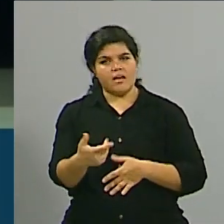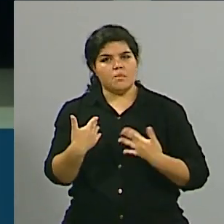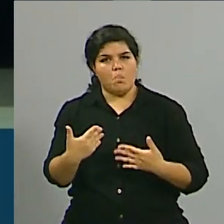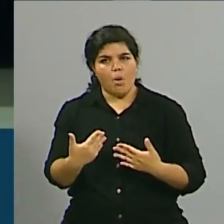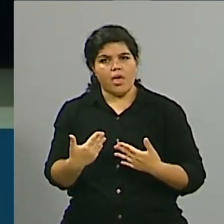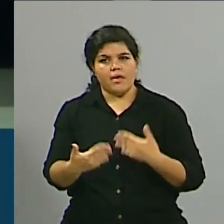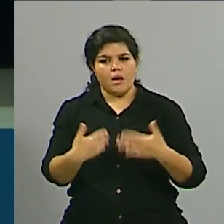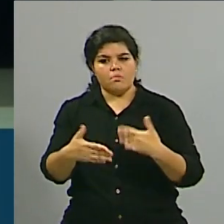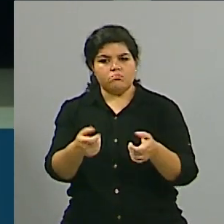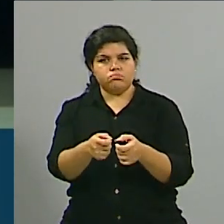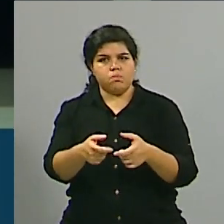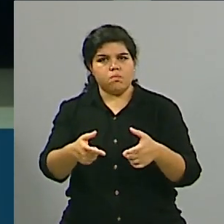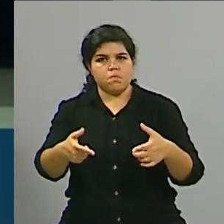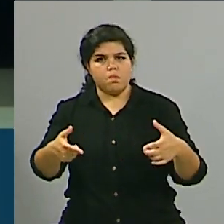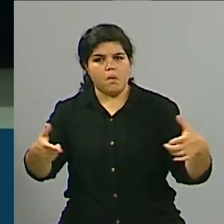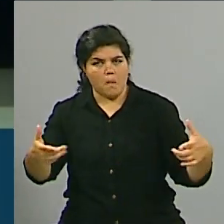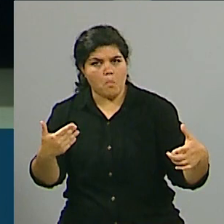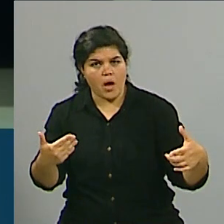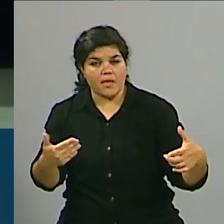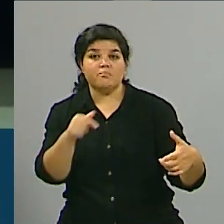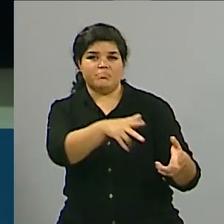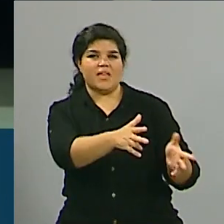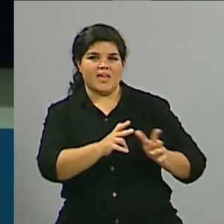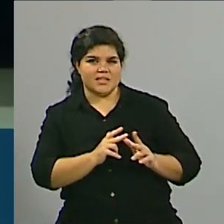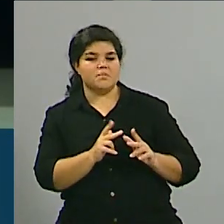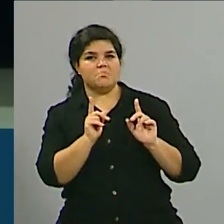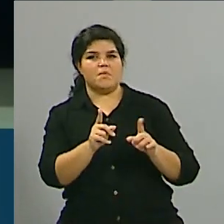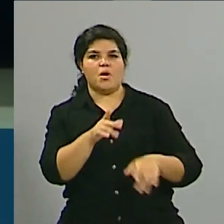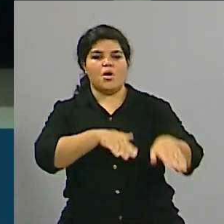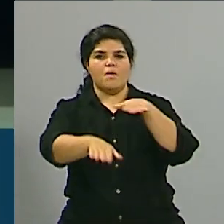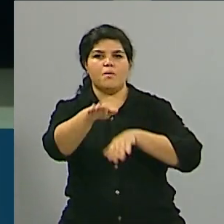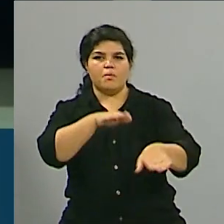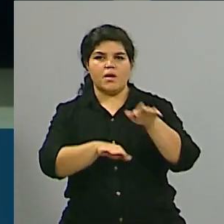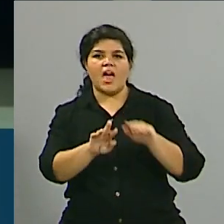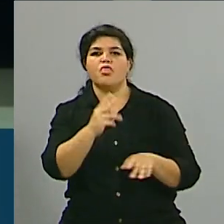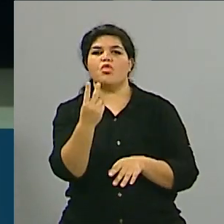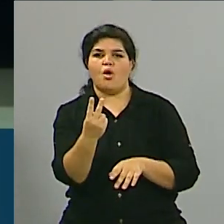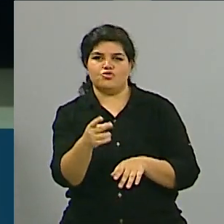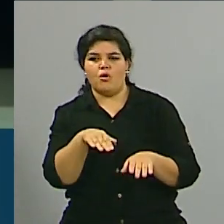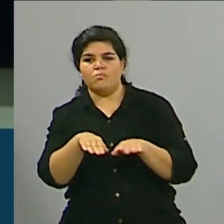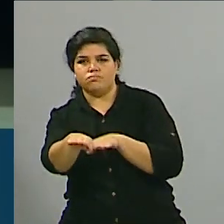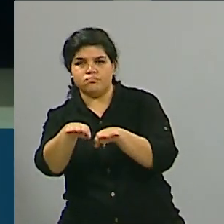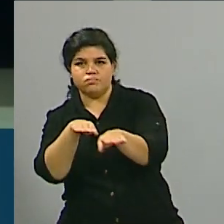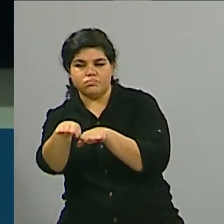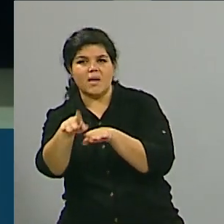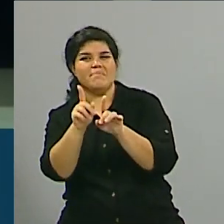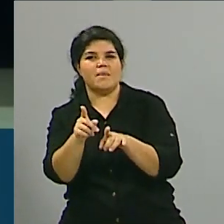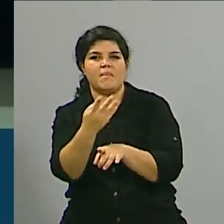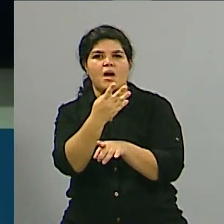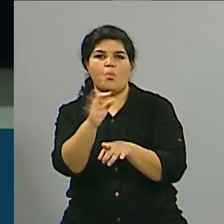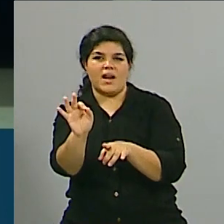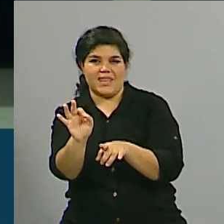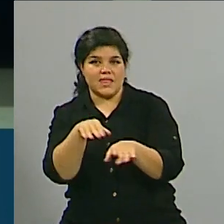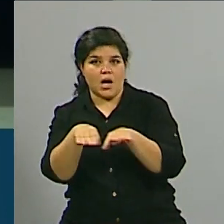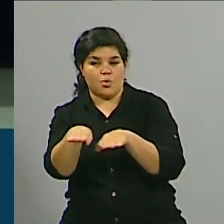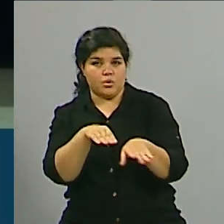condiciones. Marcabas 2 hechos muy importantes, la doble vía a la Ruta 40, que fue licitada durante el gobierno de la anterior gestión, de la